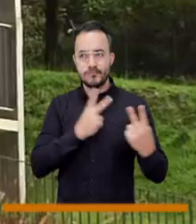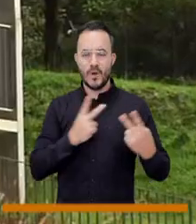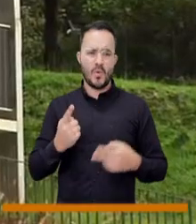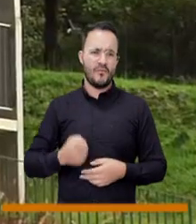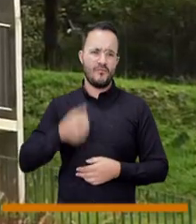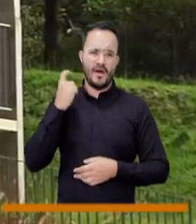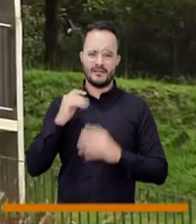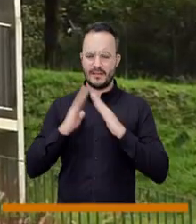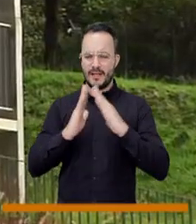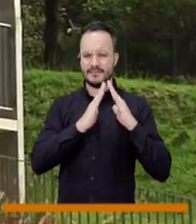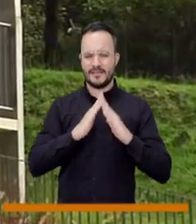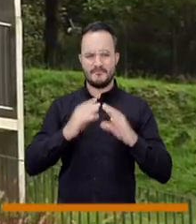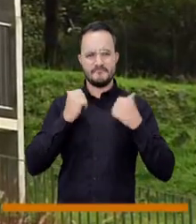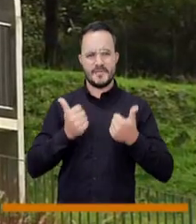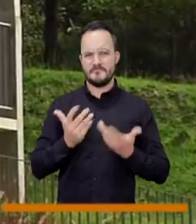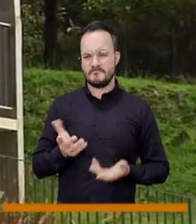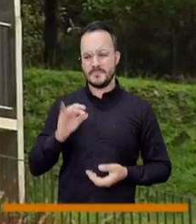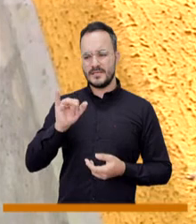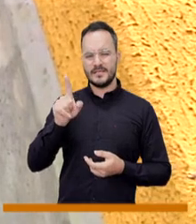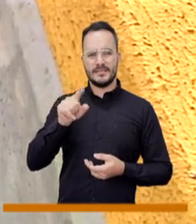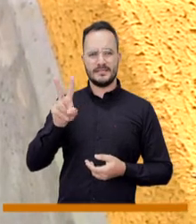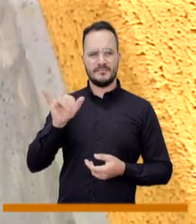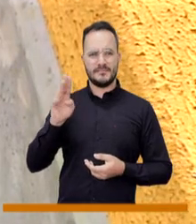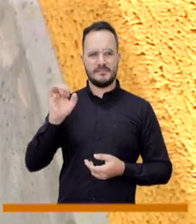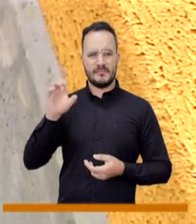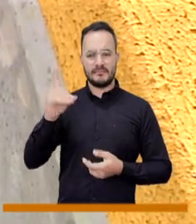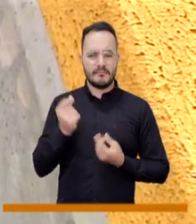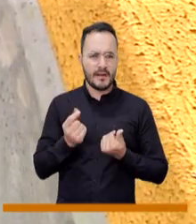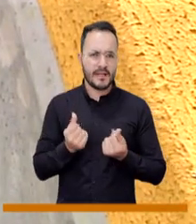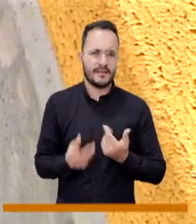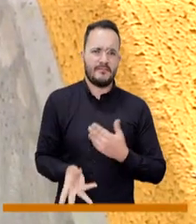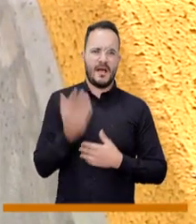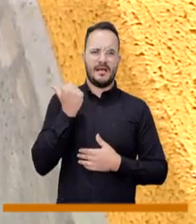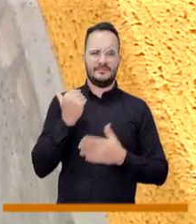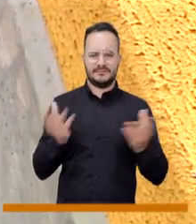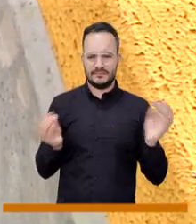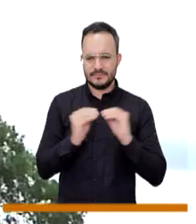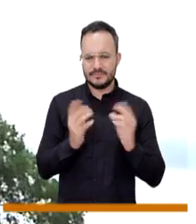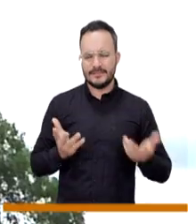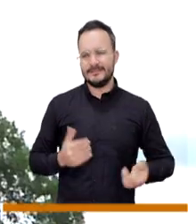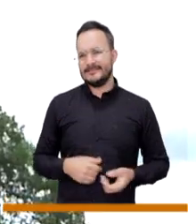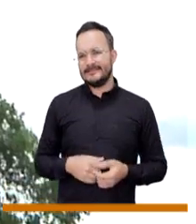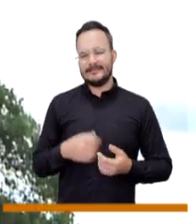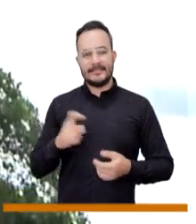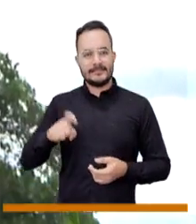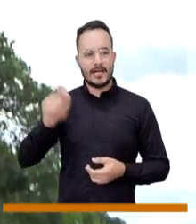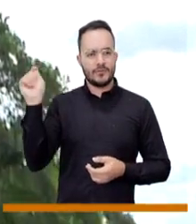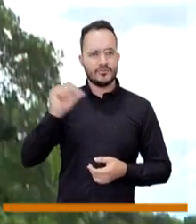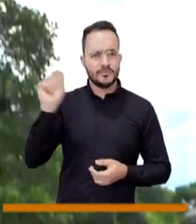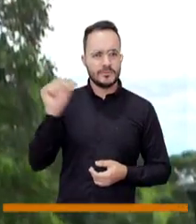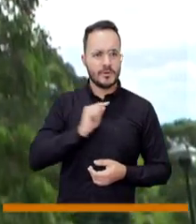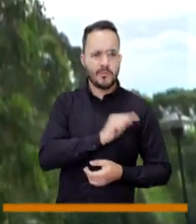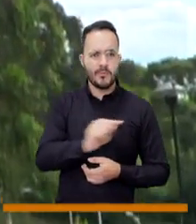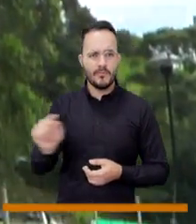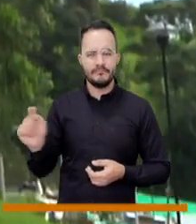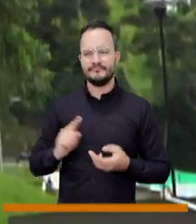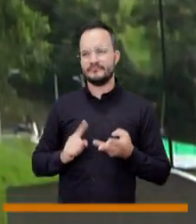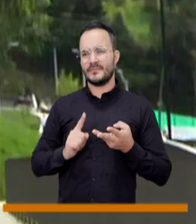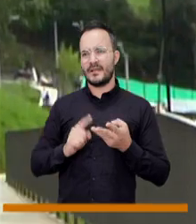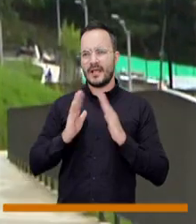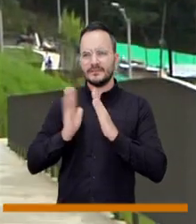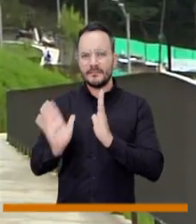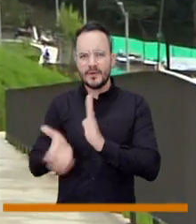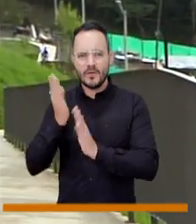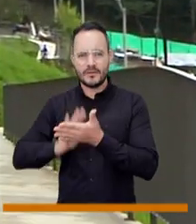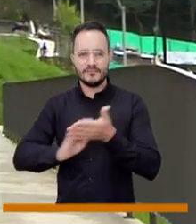Medellín se disparó, quedamos muchos pendientes, el Isbimed quedó desfinanciado, necesitamos muchos más recursos para subsidios, para más mejoramientos